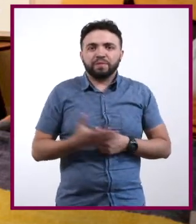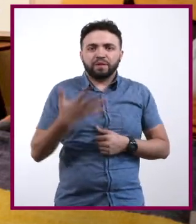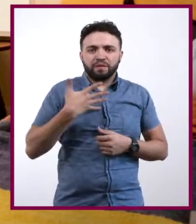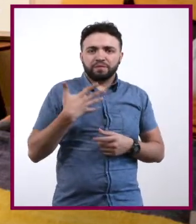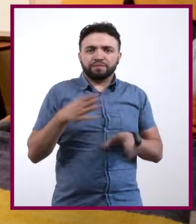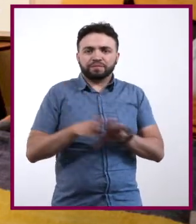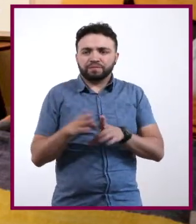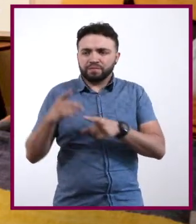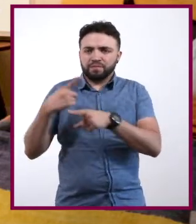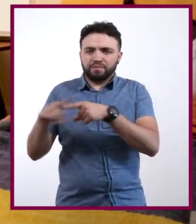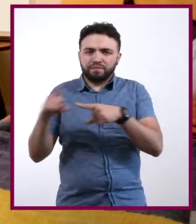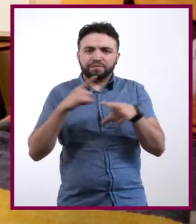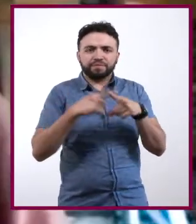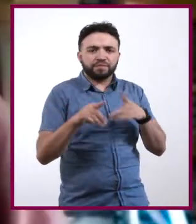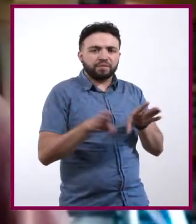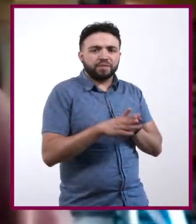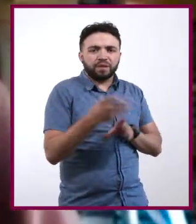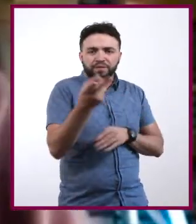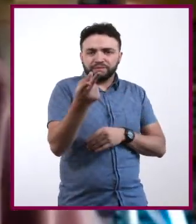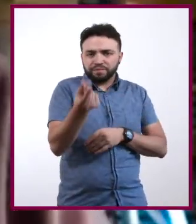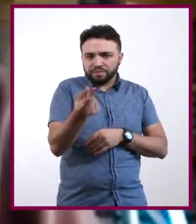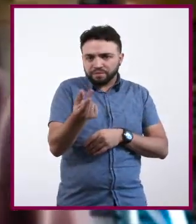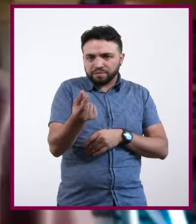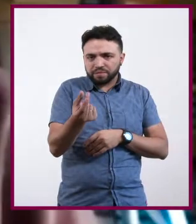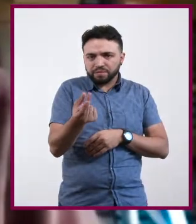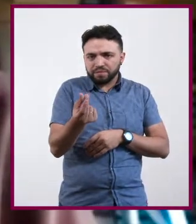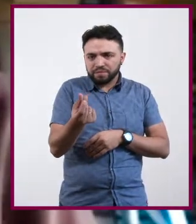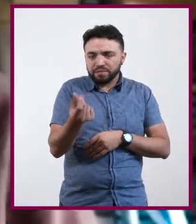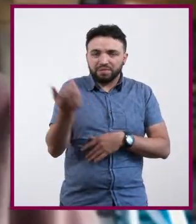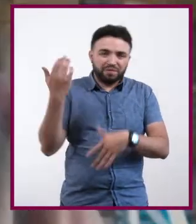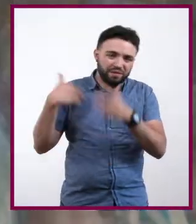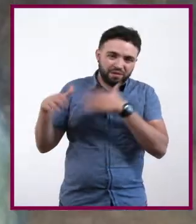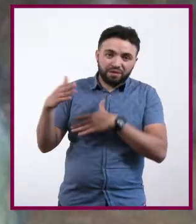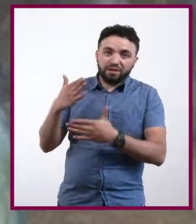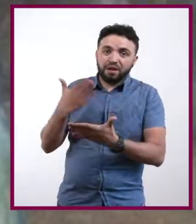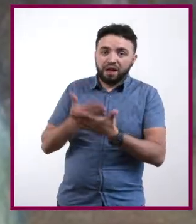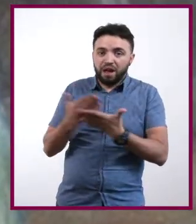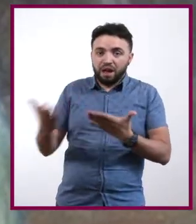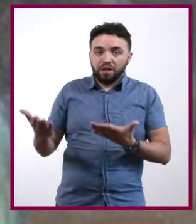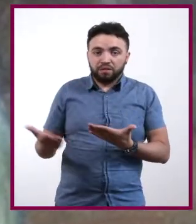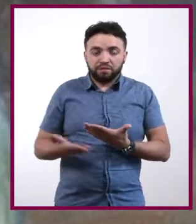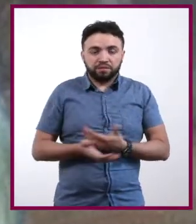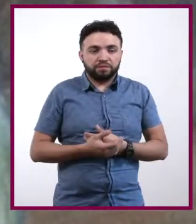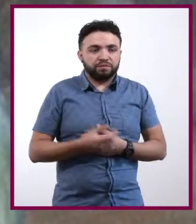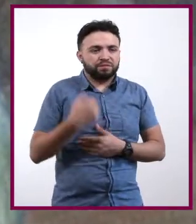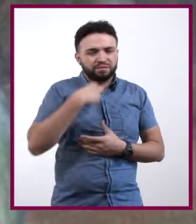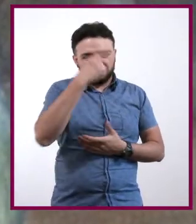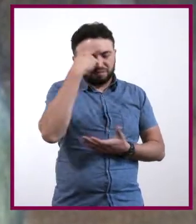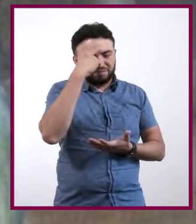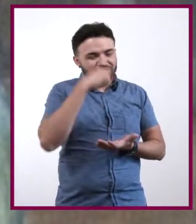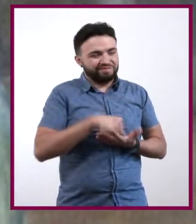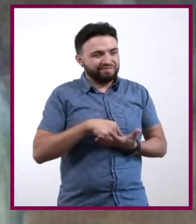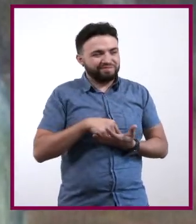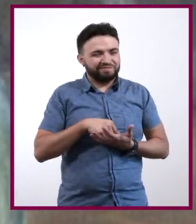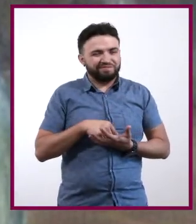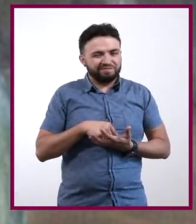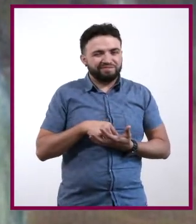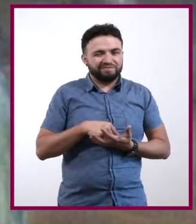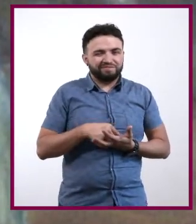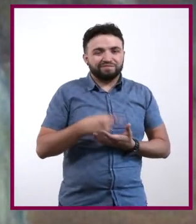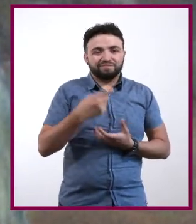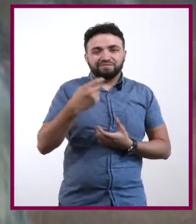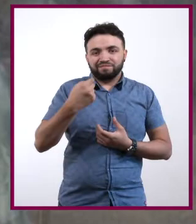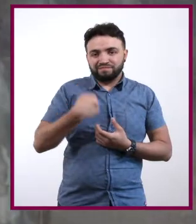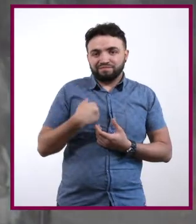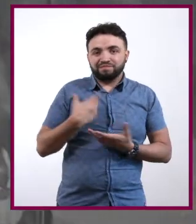de aquellos tiempos a la actualidad? Bueno, creo que desgraciadamente los arqueólogos nos centramos muchísimo